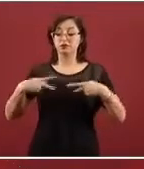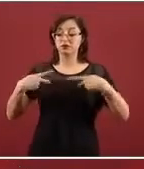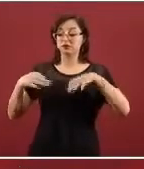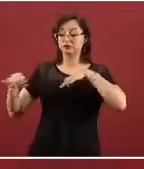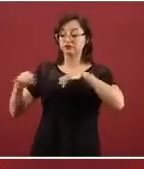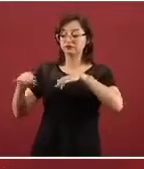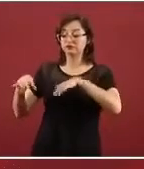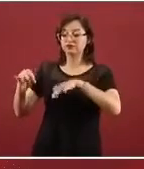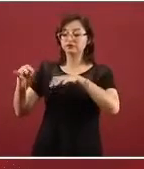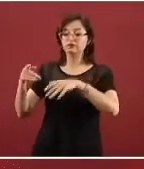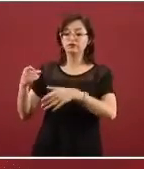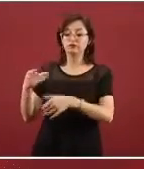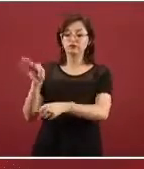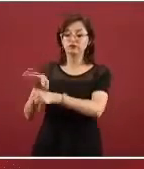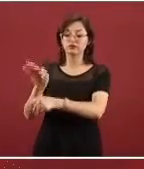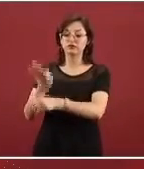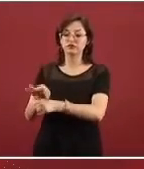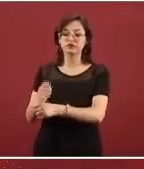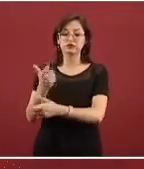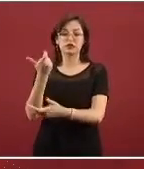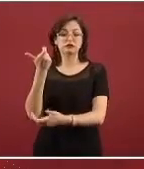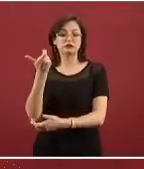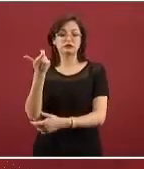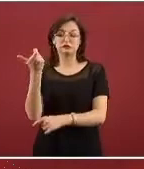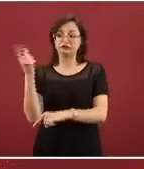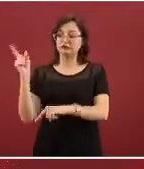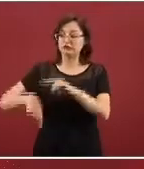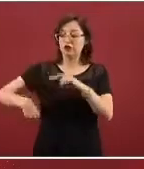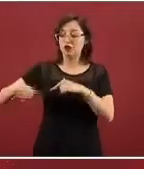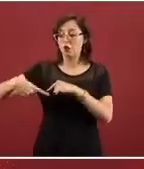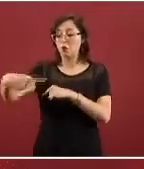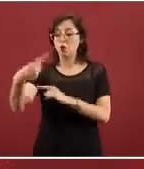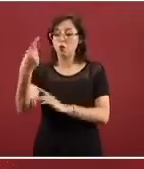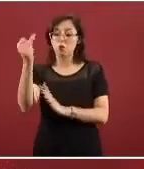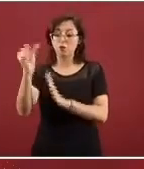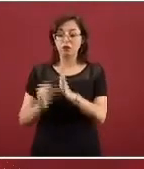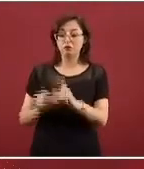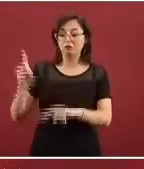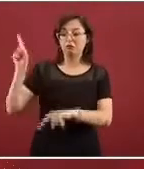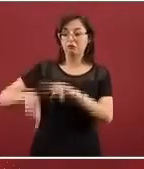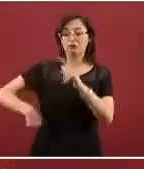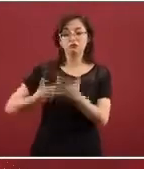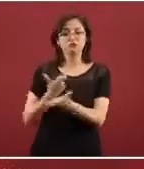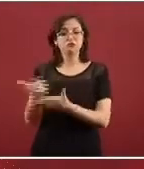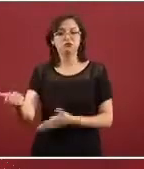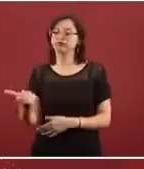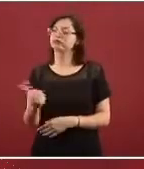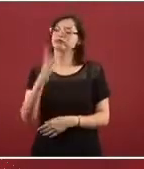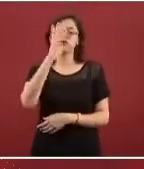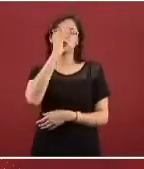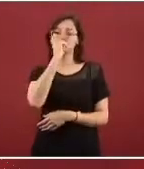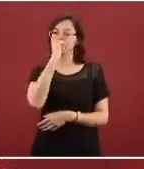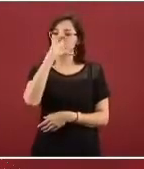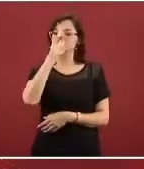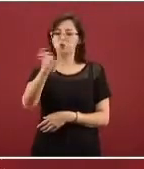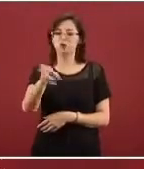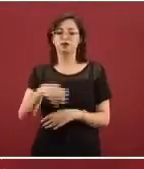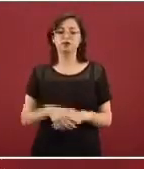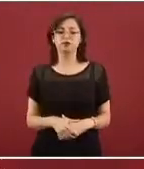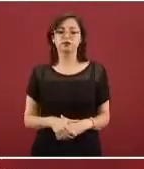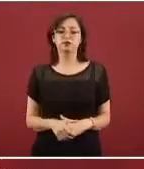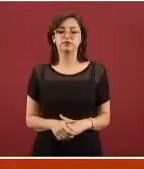porque no se les puede privar de su salario este mes, de acuerdo a la ley. ¿Qué sucedería con quien se